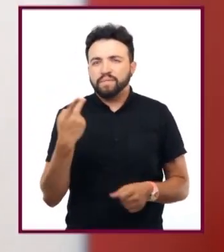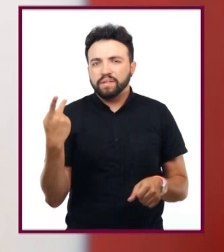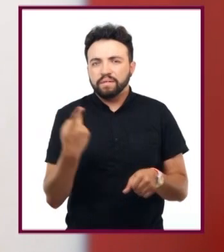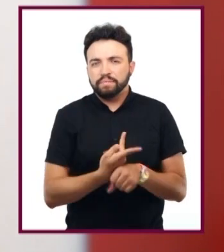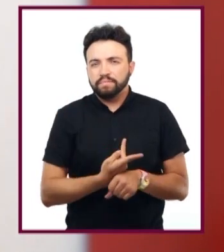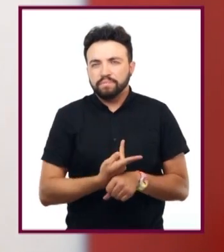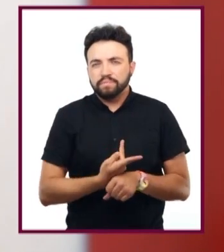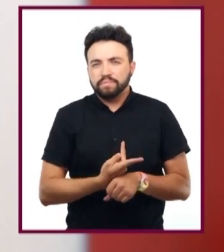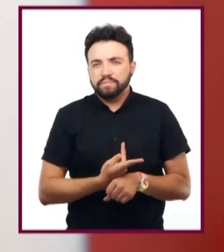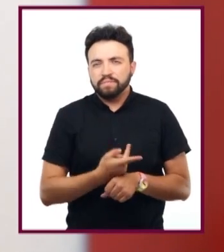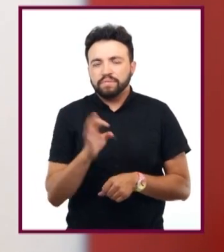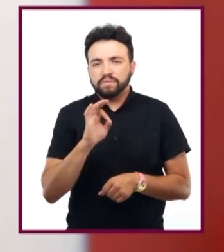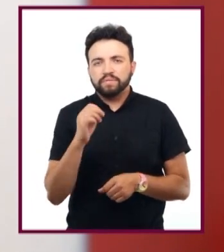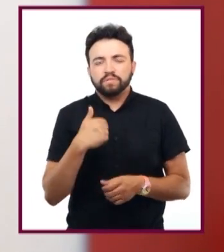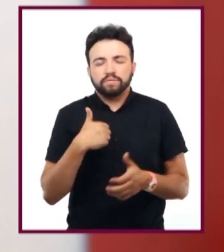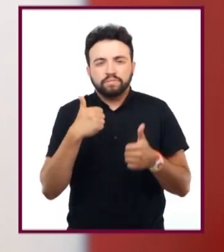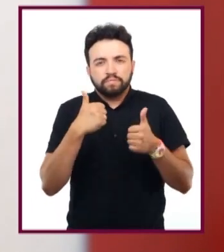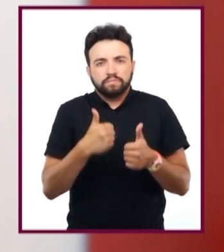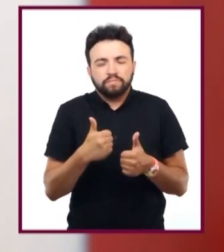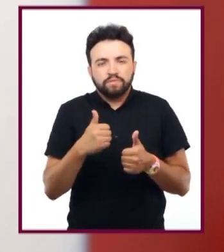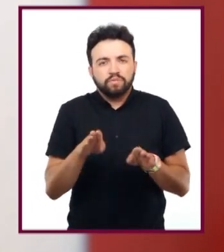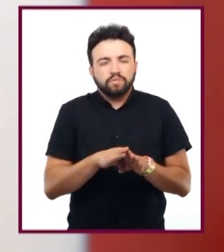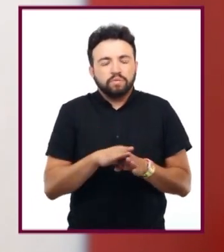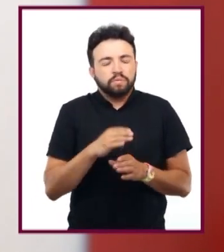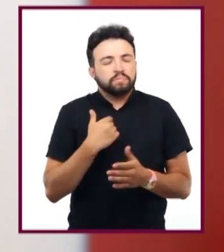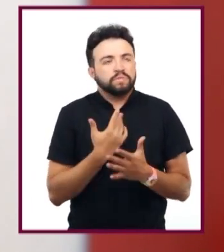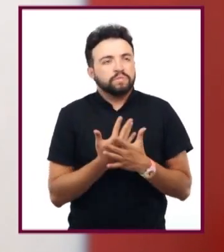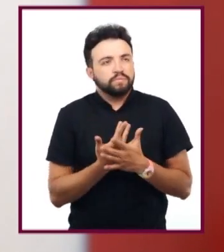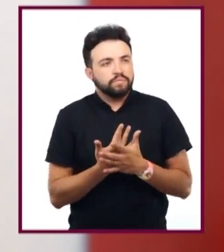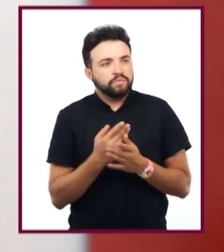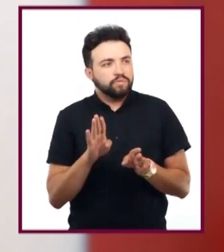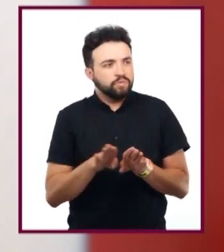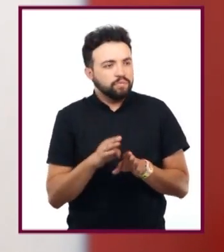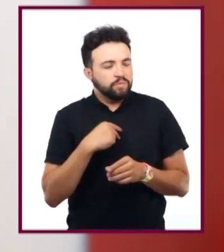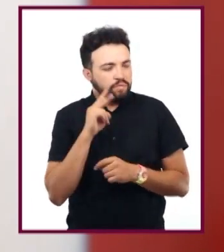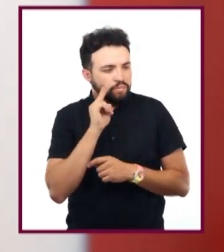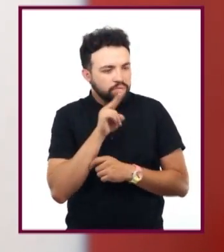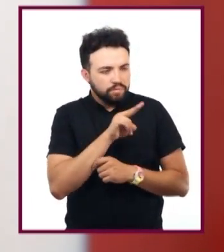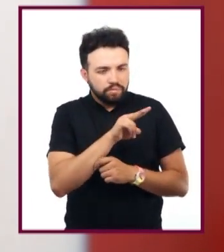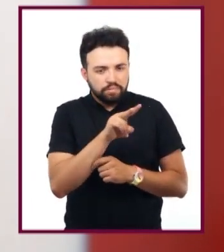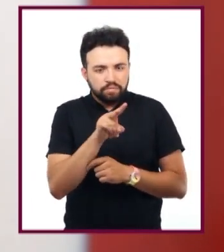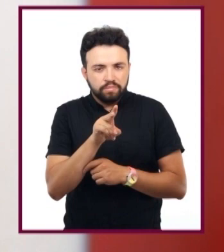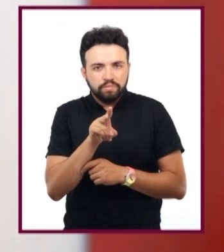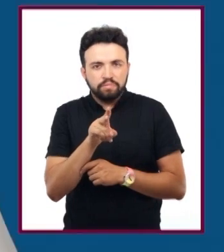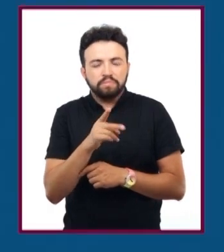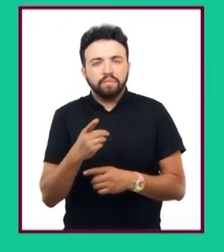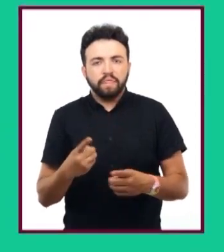¿Qué pasaría si nos detuviéramos un instante para observar y disfrutar cómo se hacen las cosas?